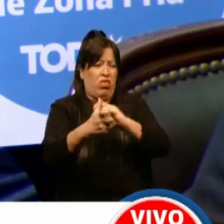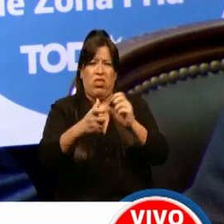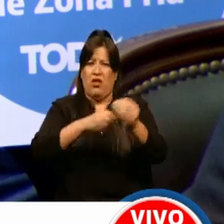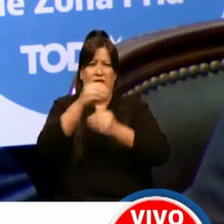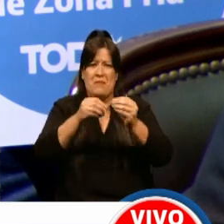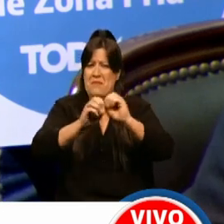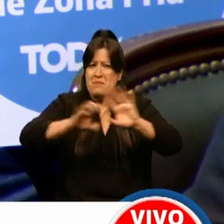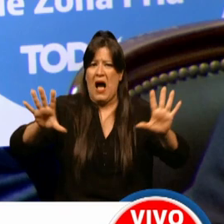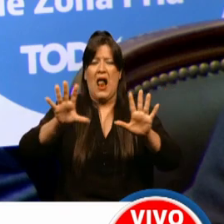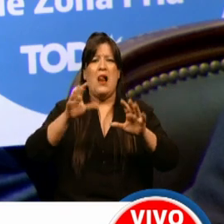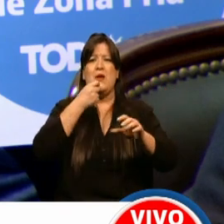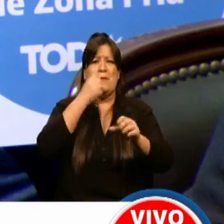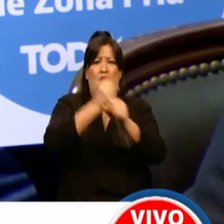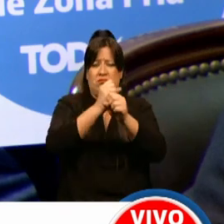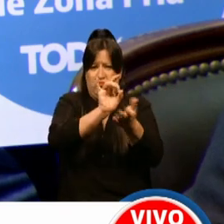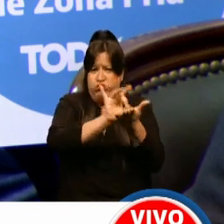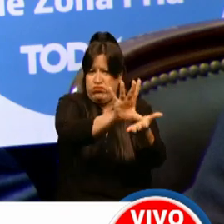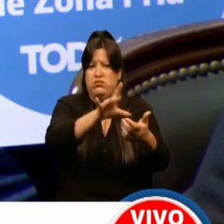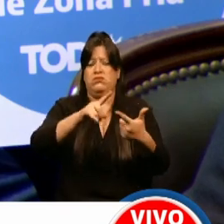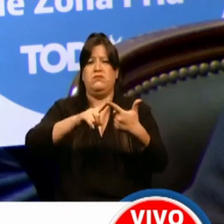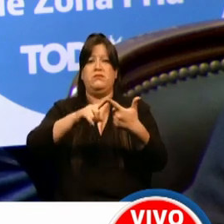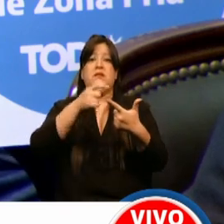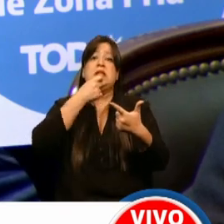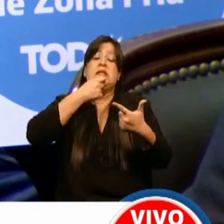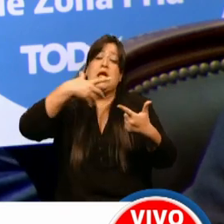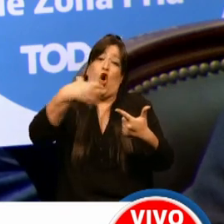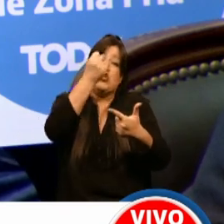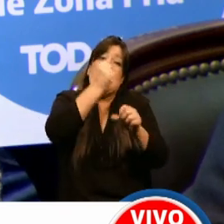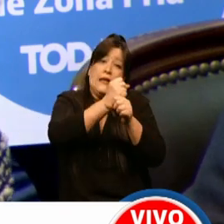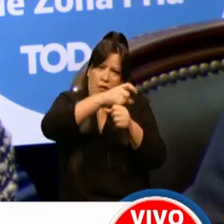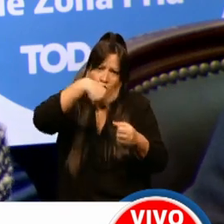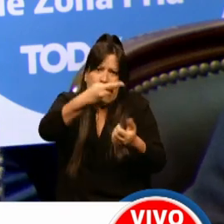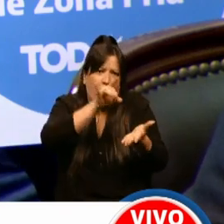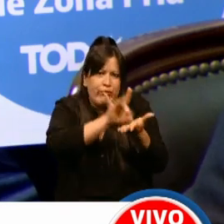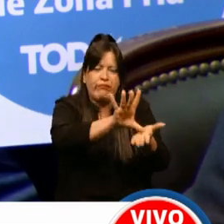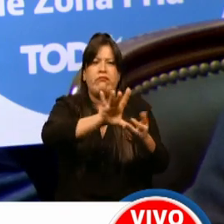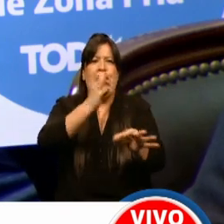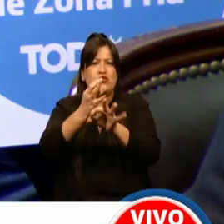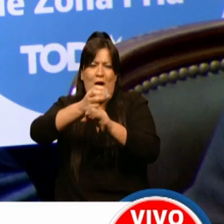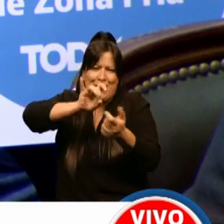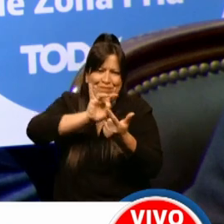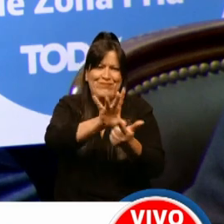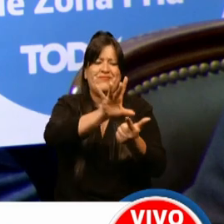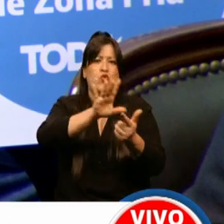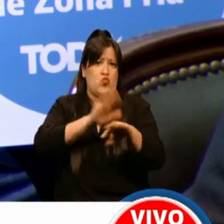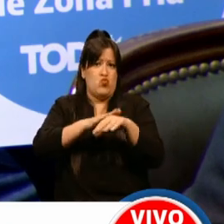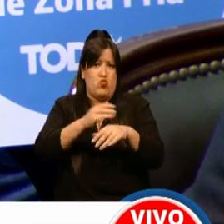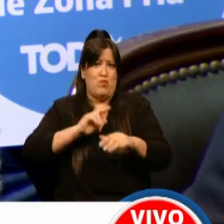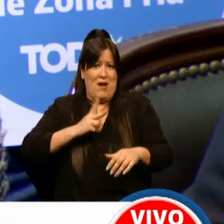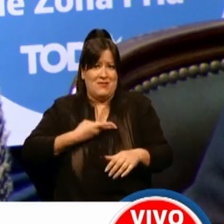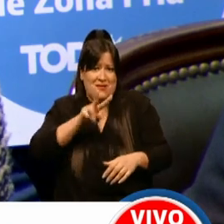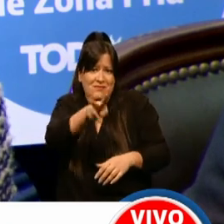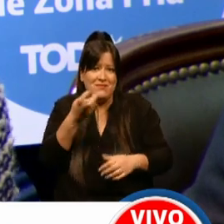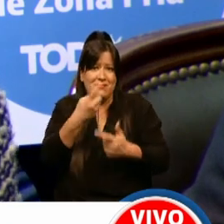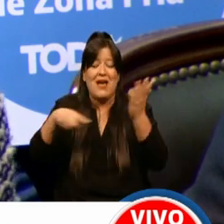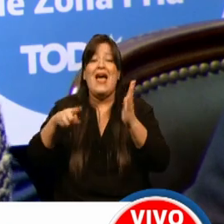echadas del trabajo echadas si es que se conseguía echada de las escuelas la ley de identidad